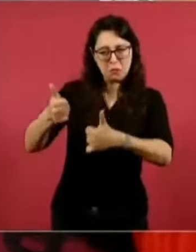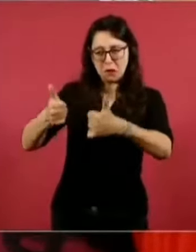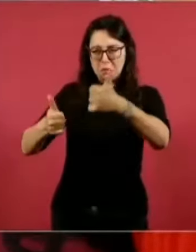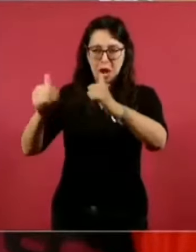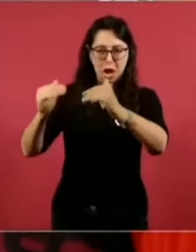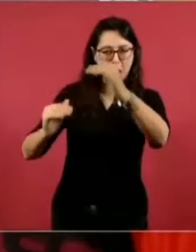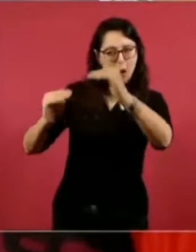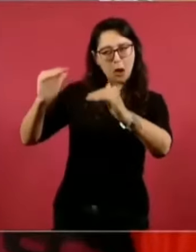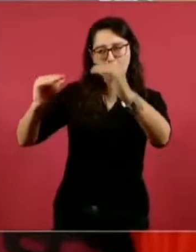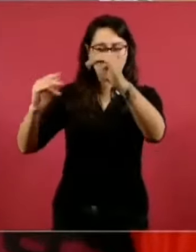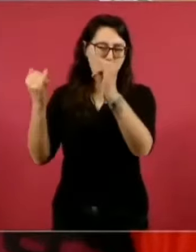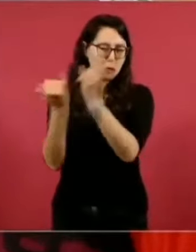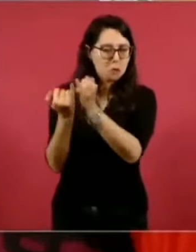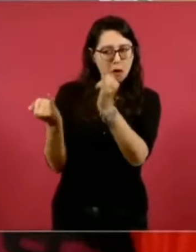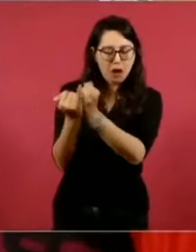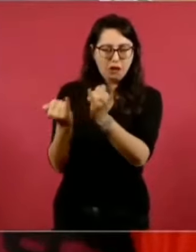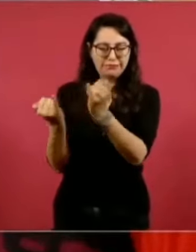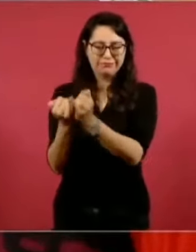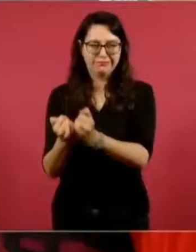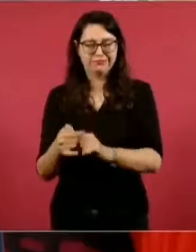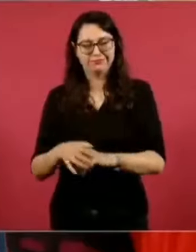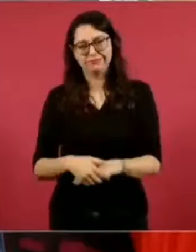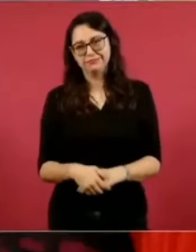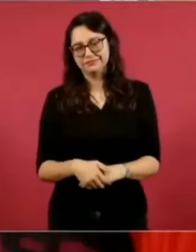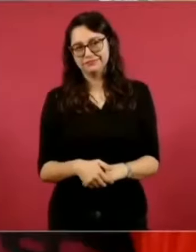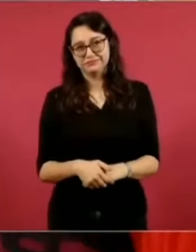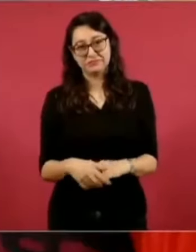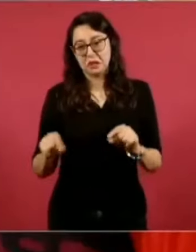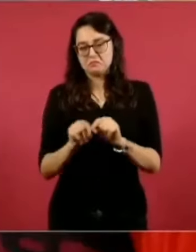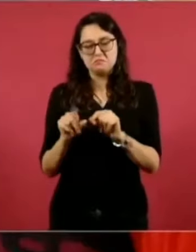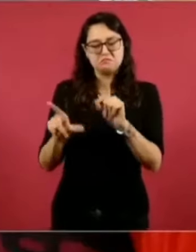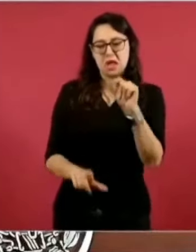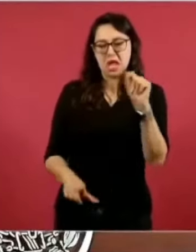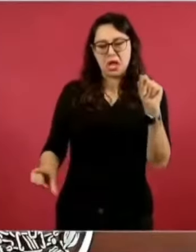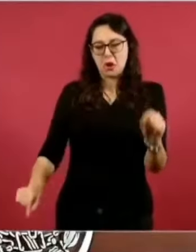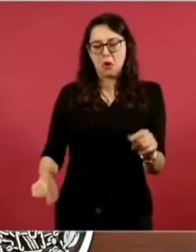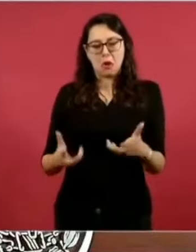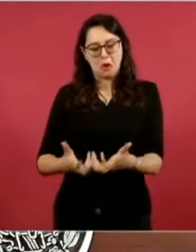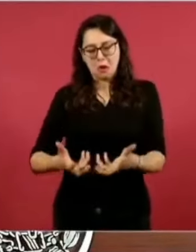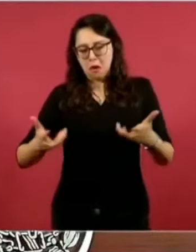y de la polarización que existía en México.